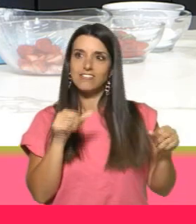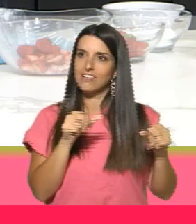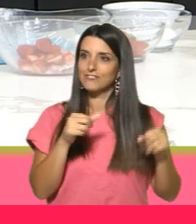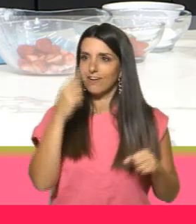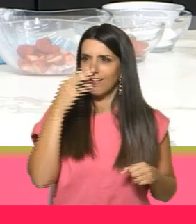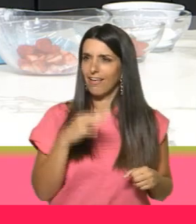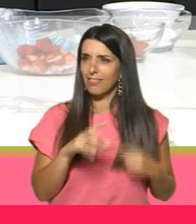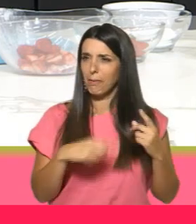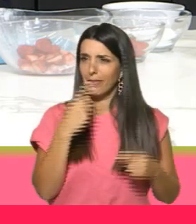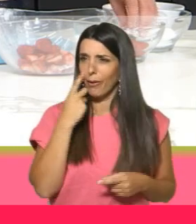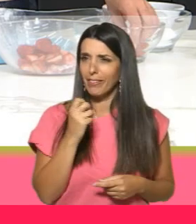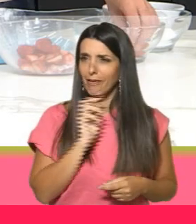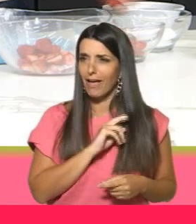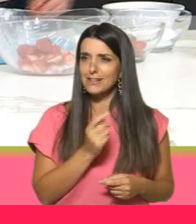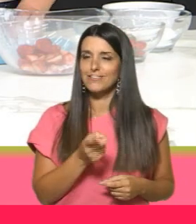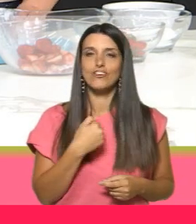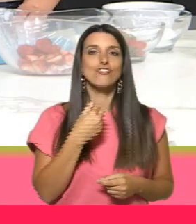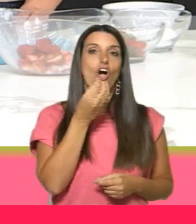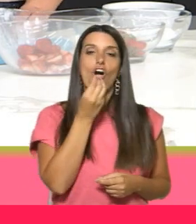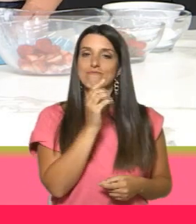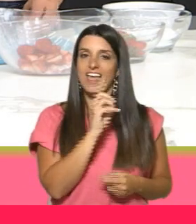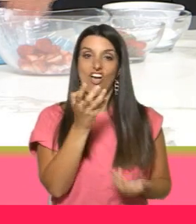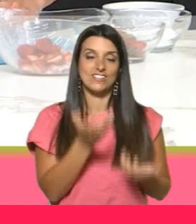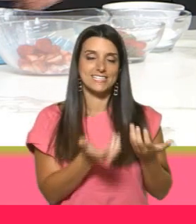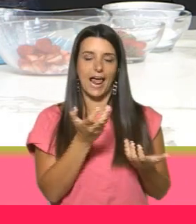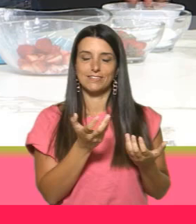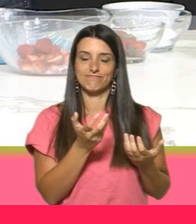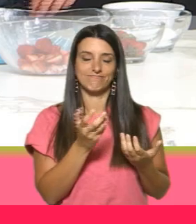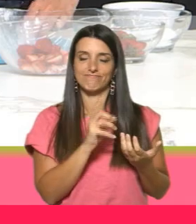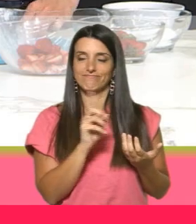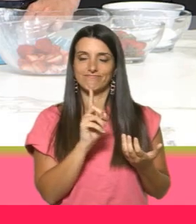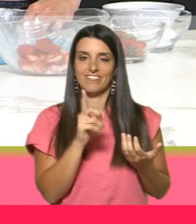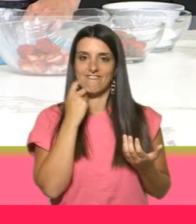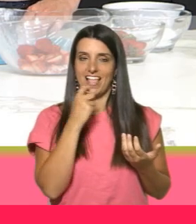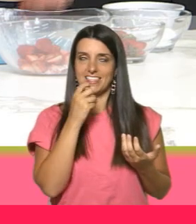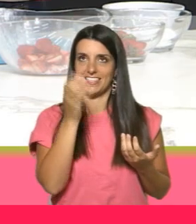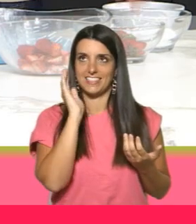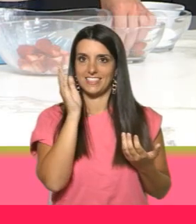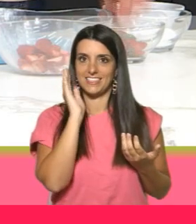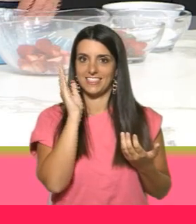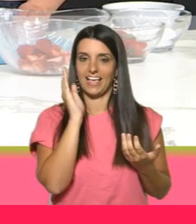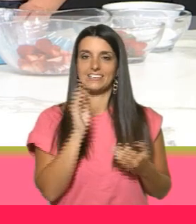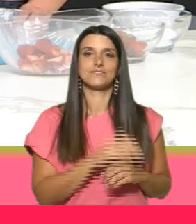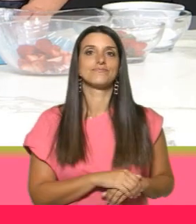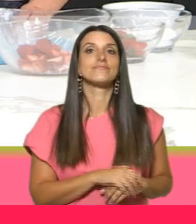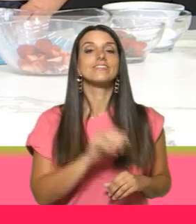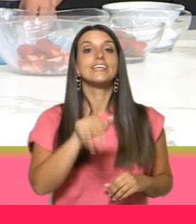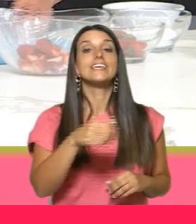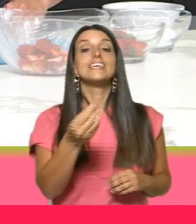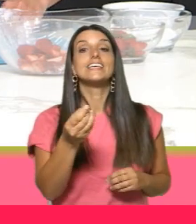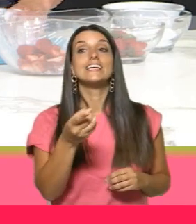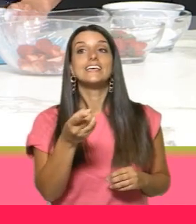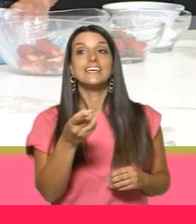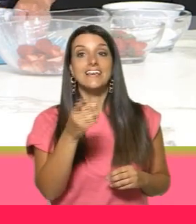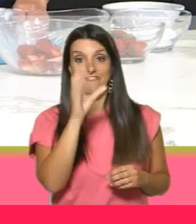Nunca. No sé. Todo lo que es comida. Todo lo que es comida ya. Para febrero, no. esa materia. Bueno, dale. Pero bueno, ¿cómo seguimos, Pau? En